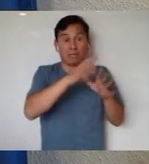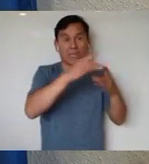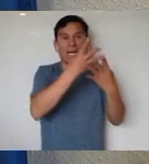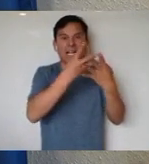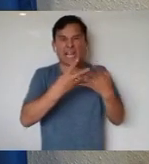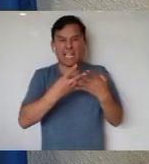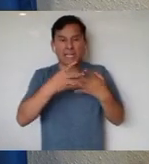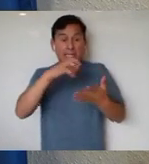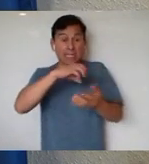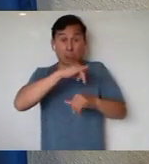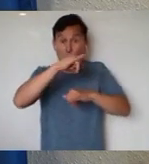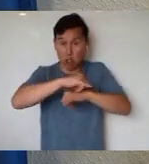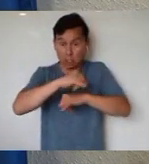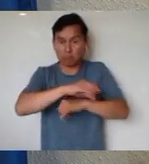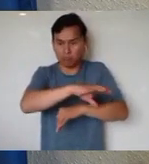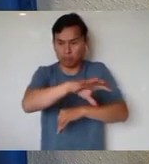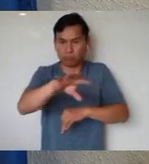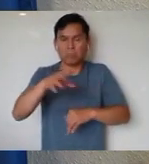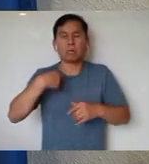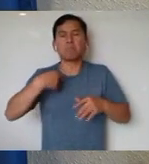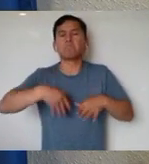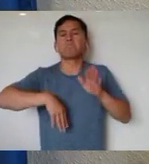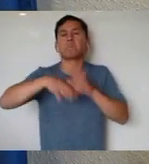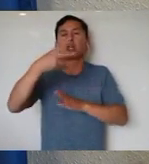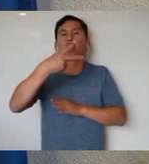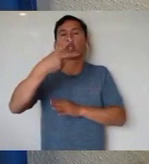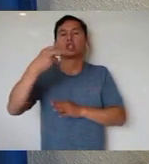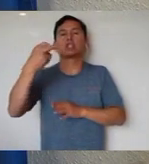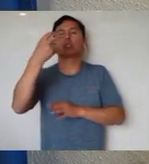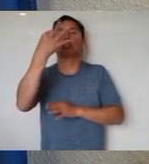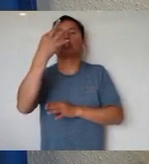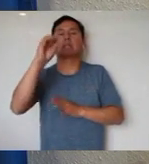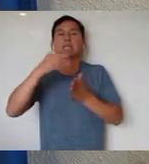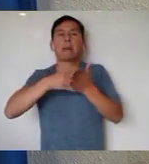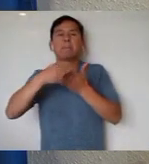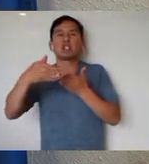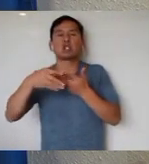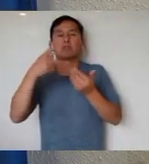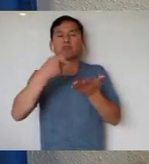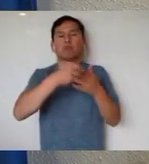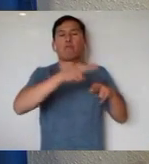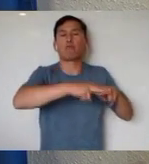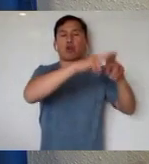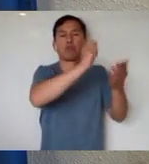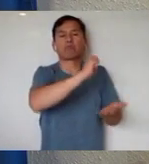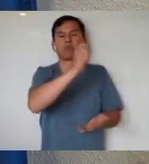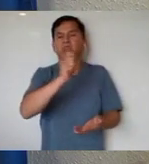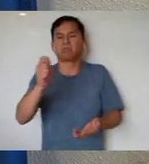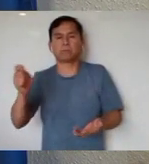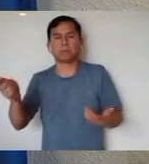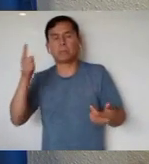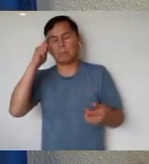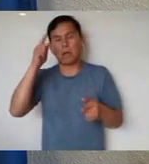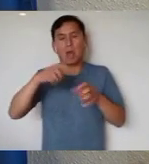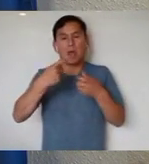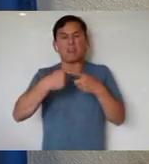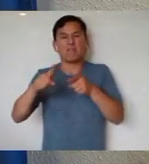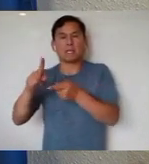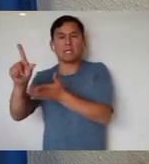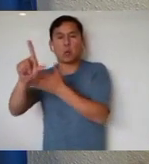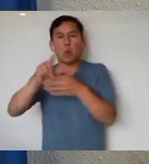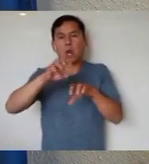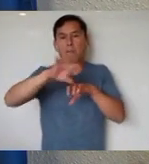red regional asciende a más de 230 millones de pesos, los cuales son distribuidos